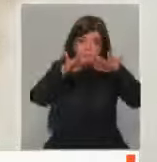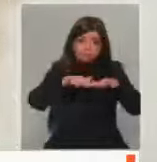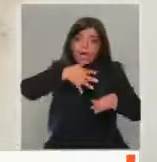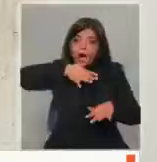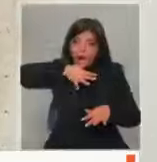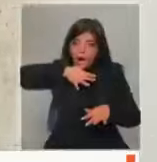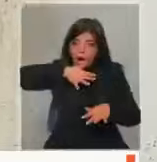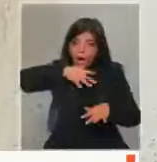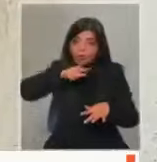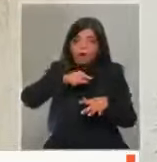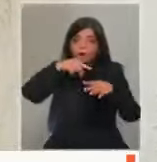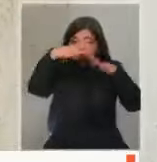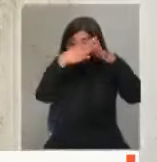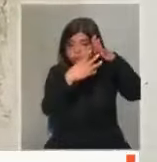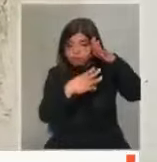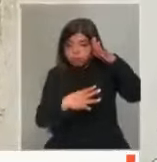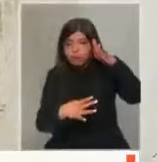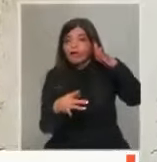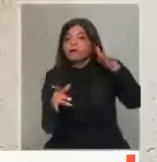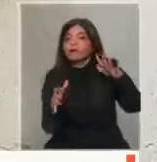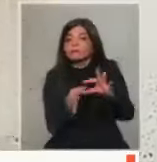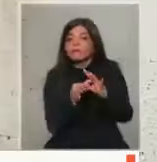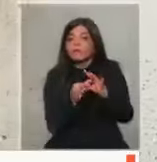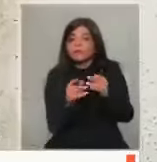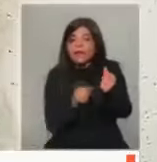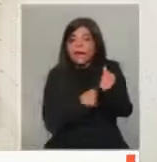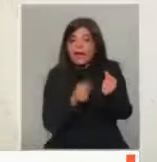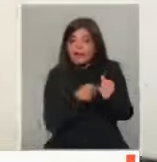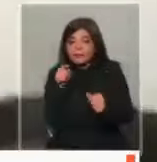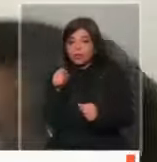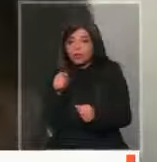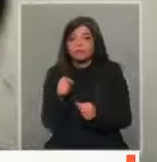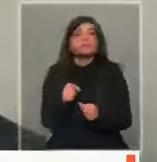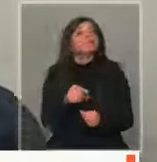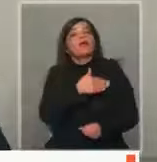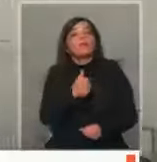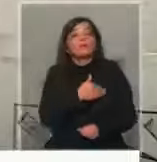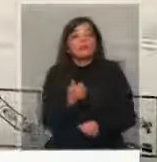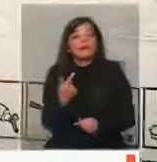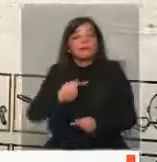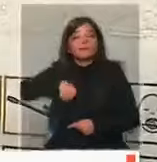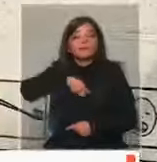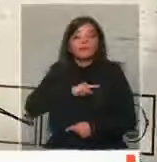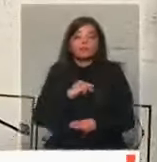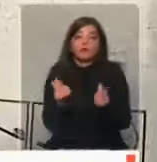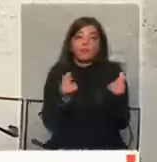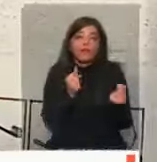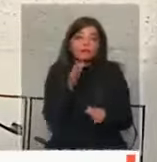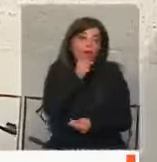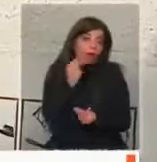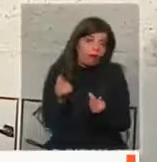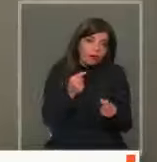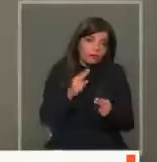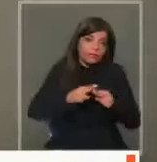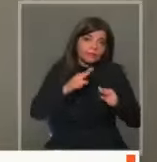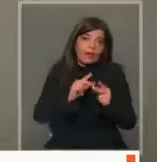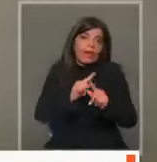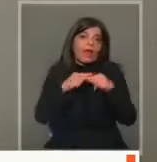el lugar y eso permitió de por medio que se generara esto. ¿Ya? Lamentablemente nosotros por recursos no hemos podido venir y reparar